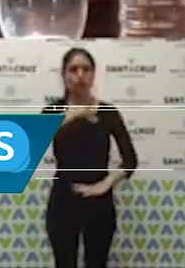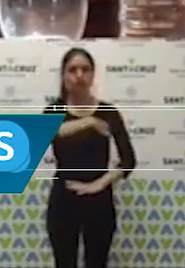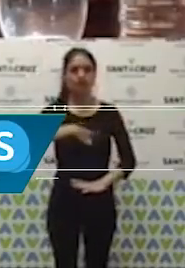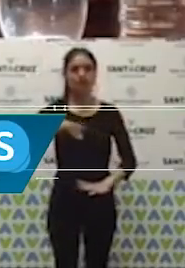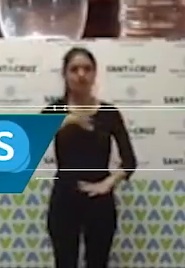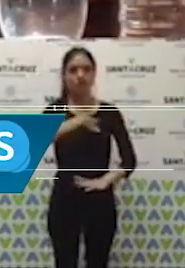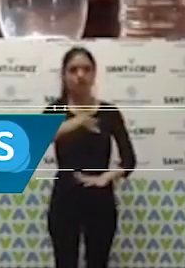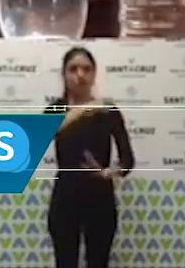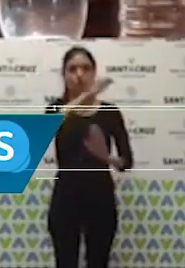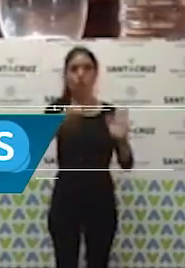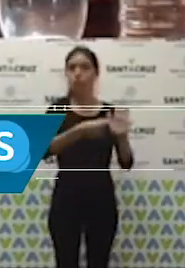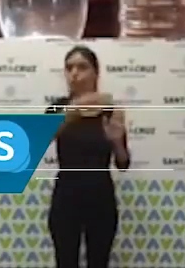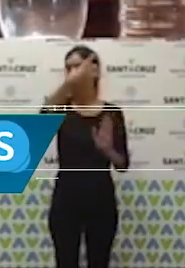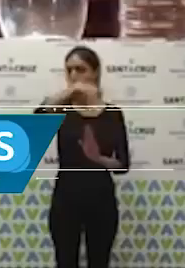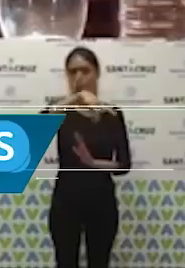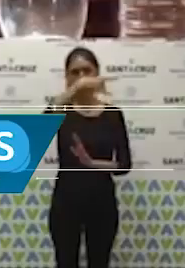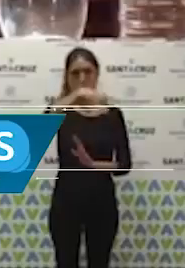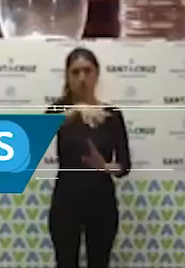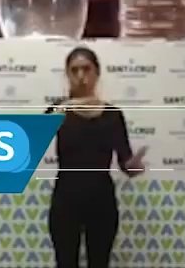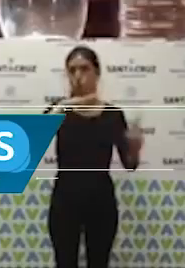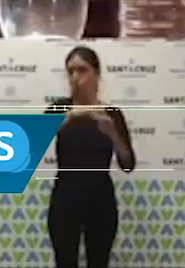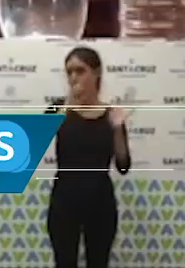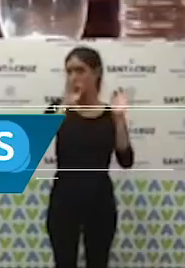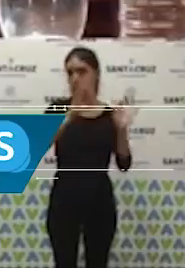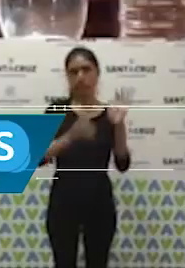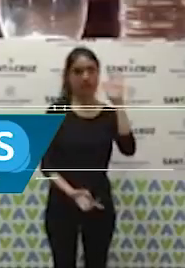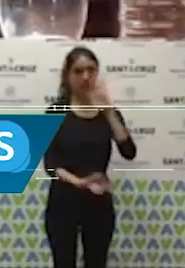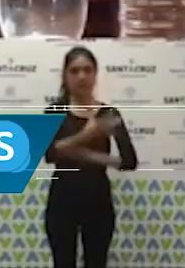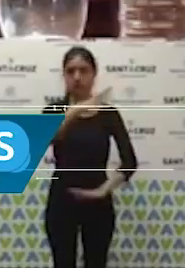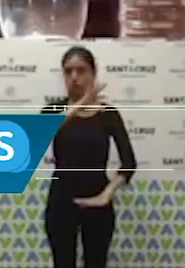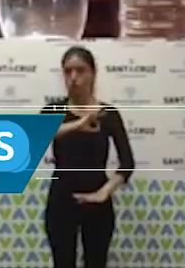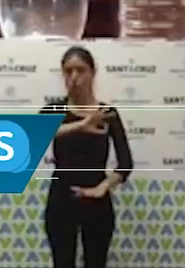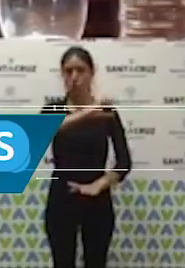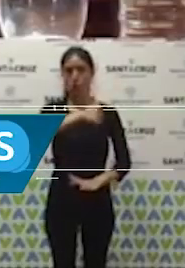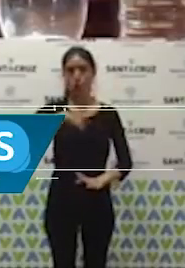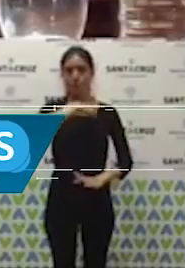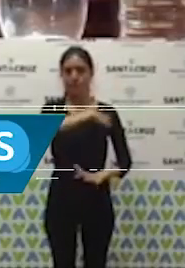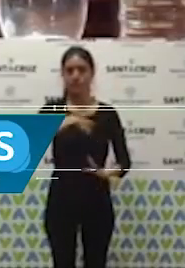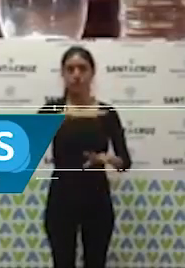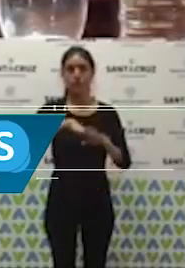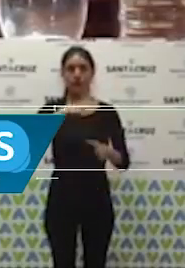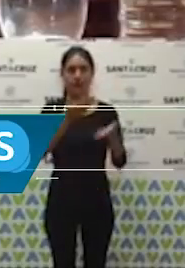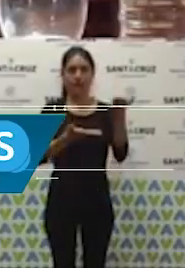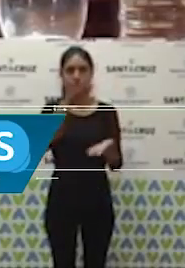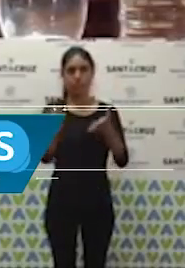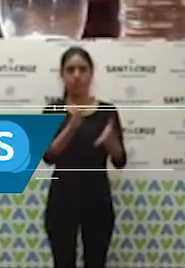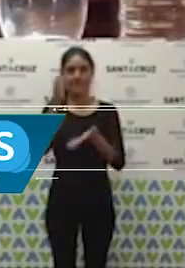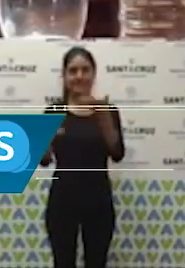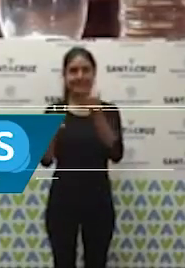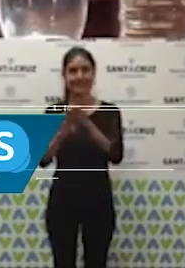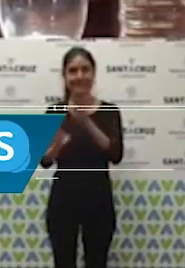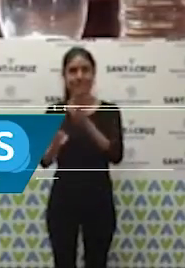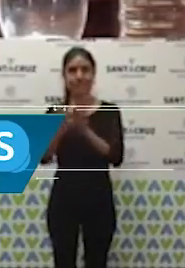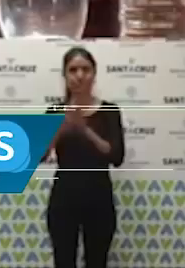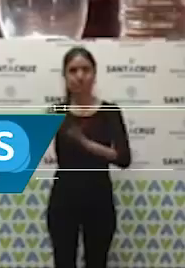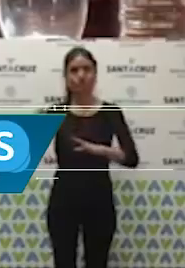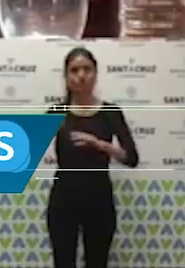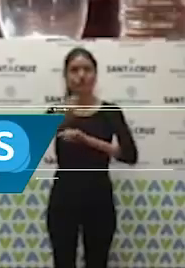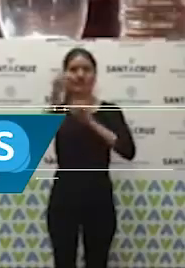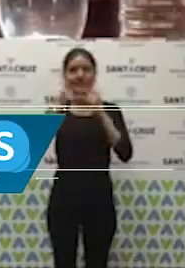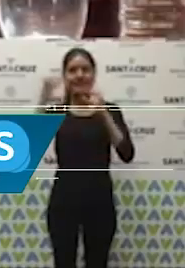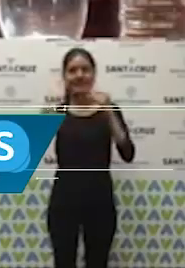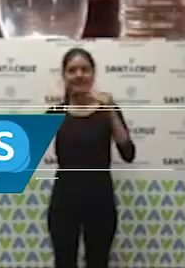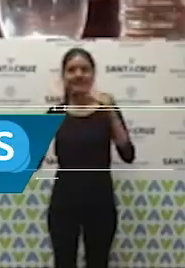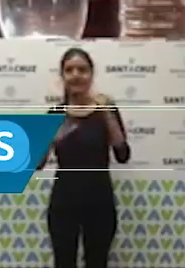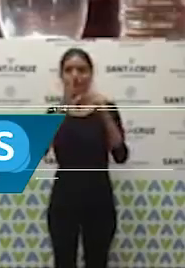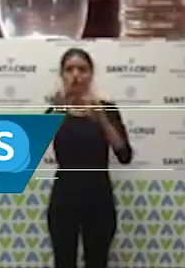proyecto con fondos europeos millonarios que Juan Ramón Lazcano quería darle a una empresa que se llama